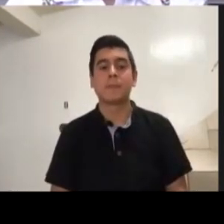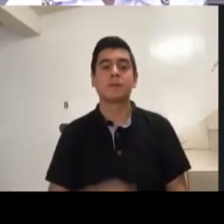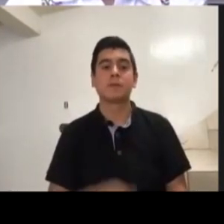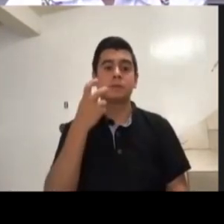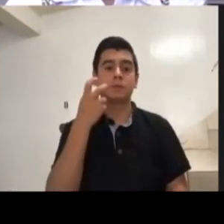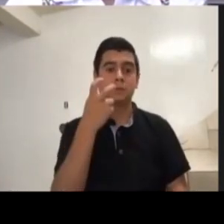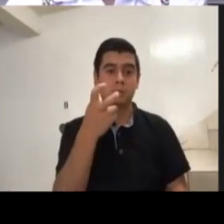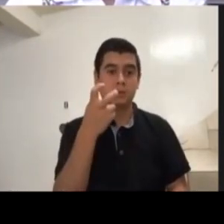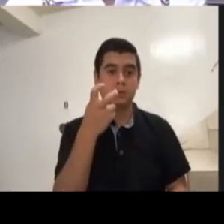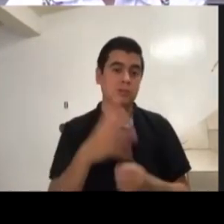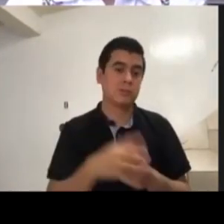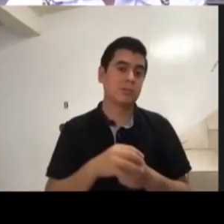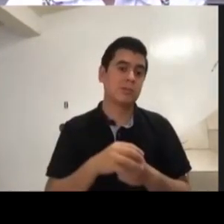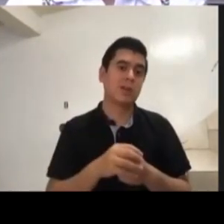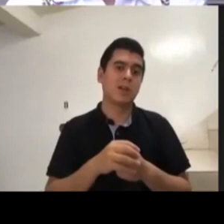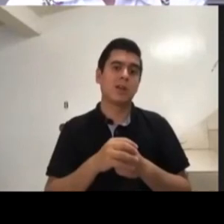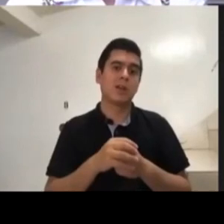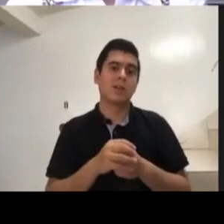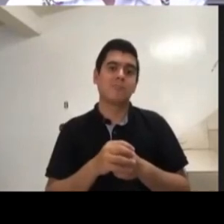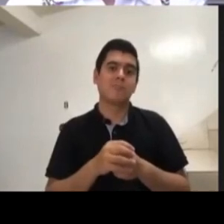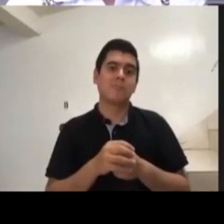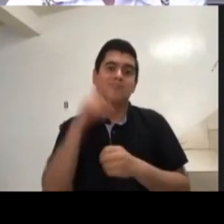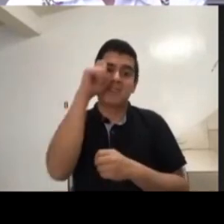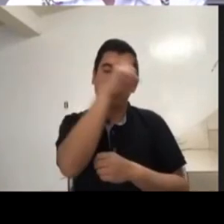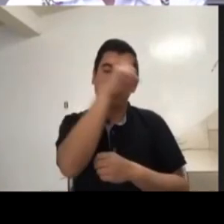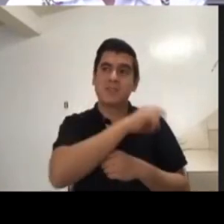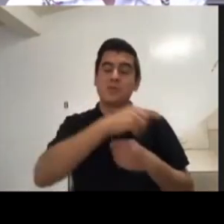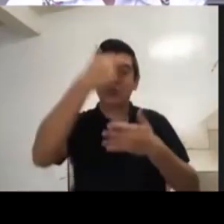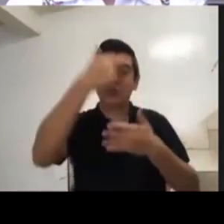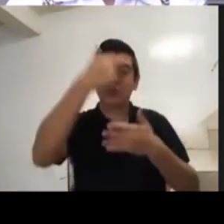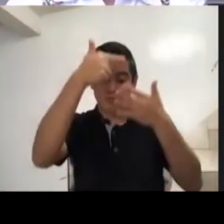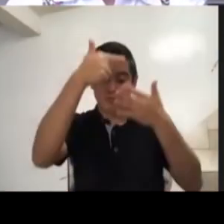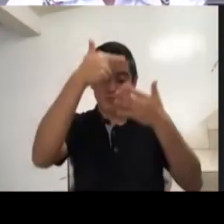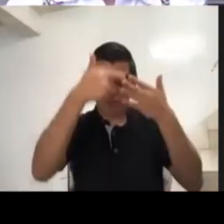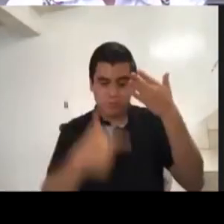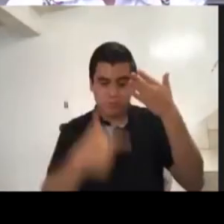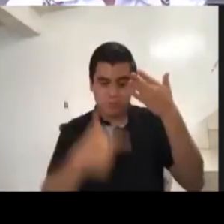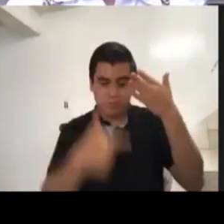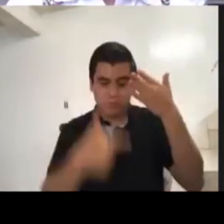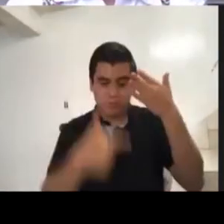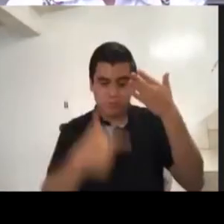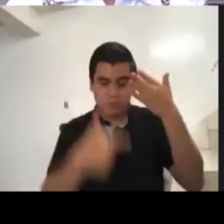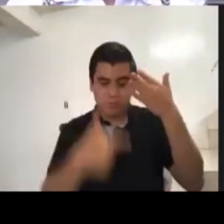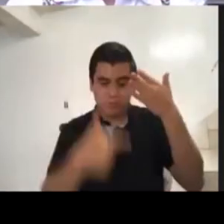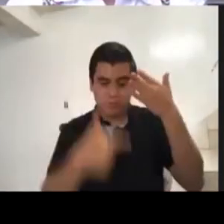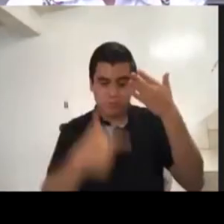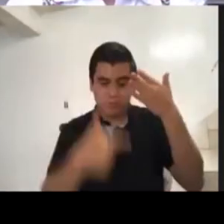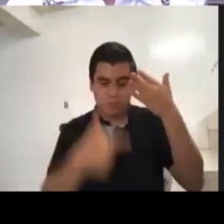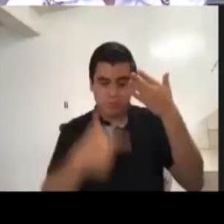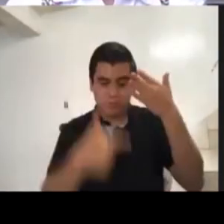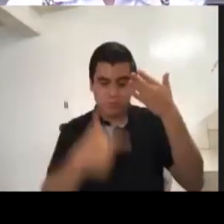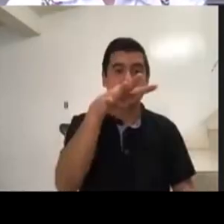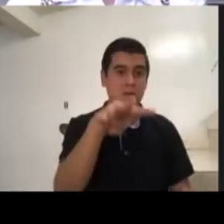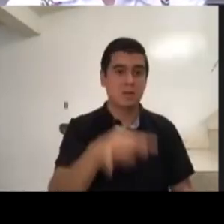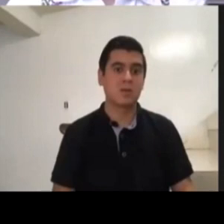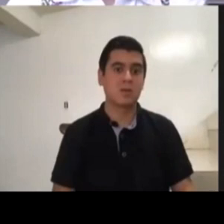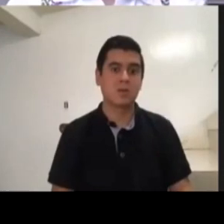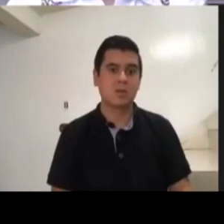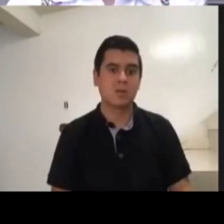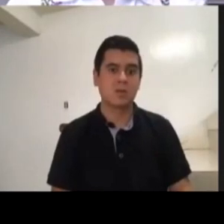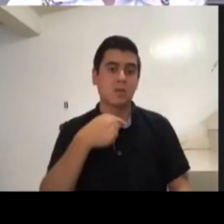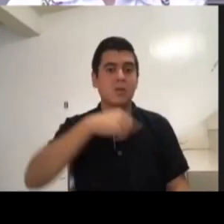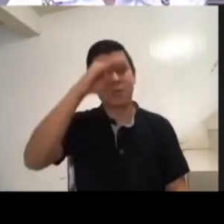claro, por muy buenas razones, en el 2019 y frente a esta, yo creo que